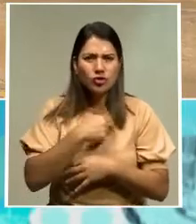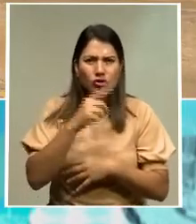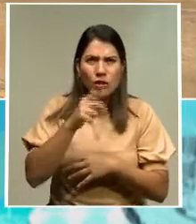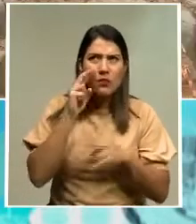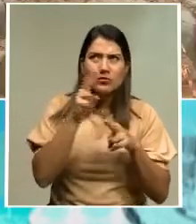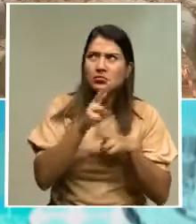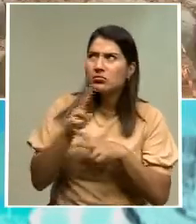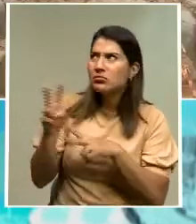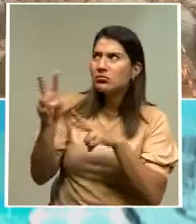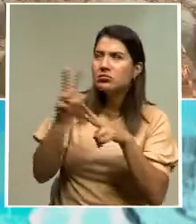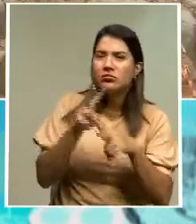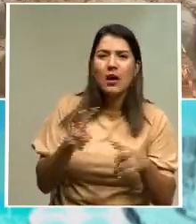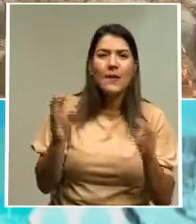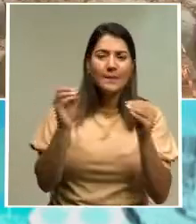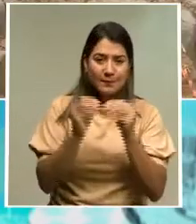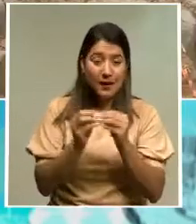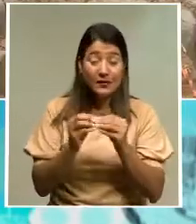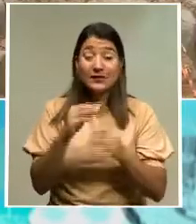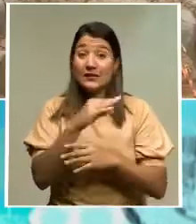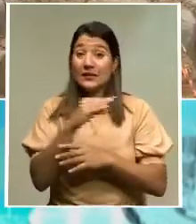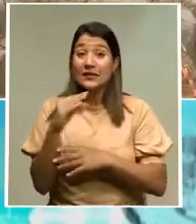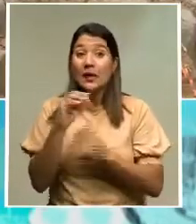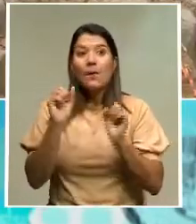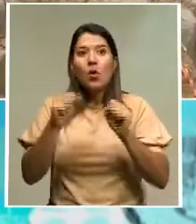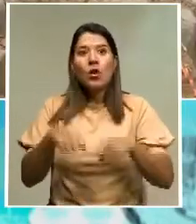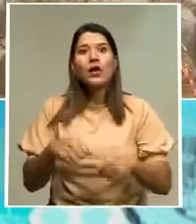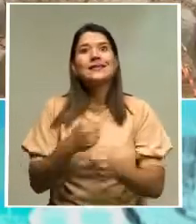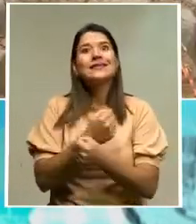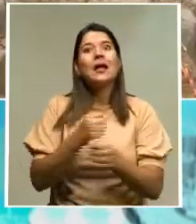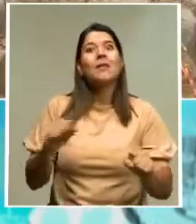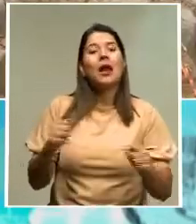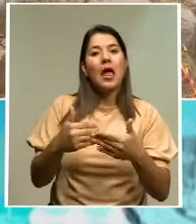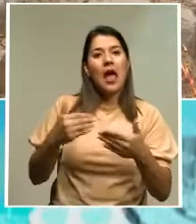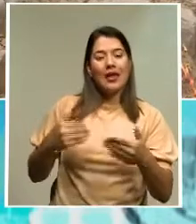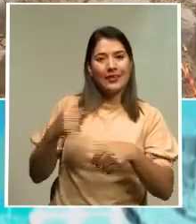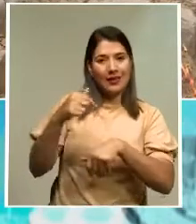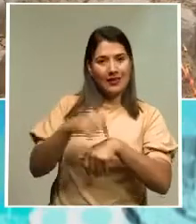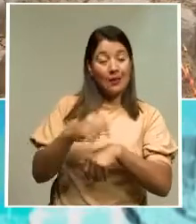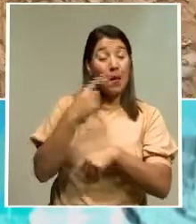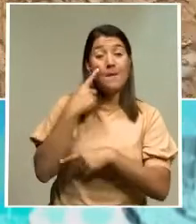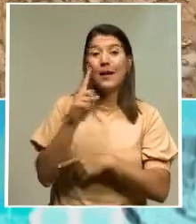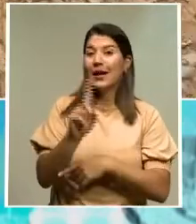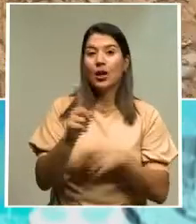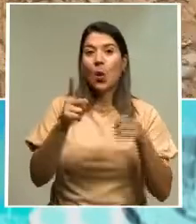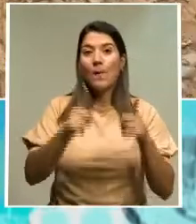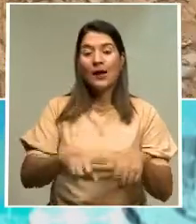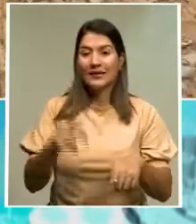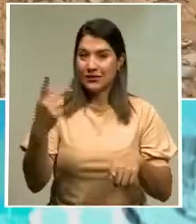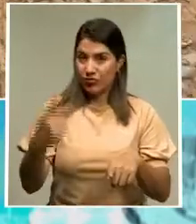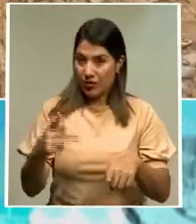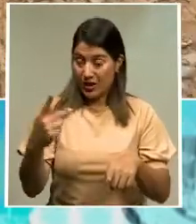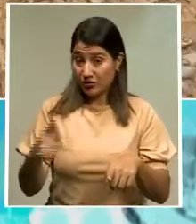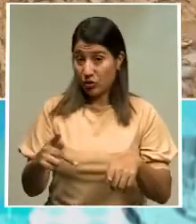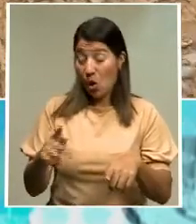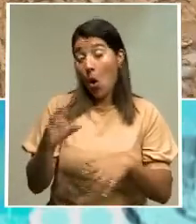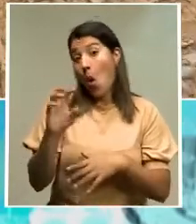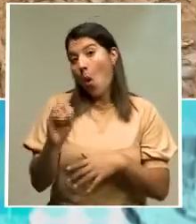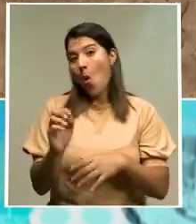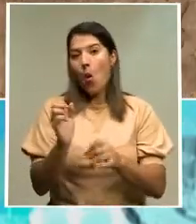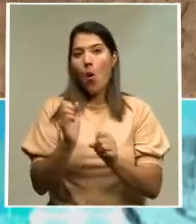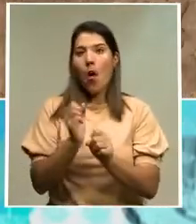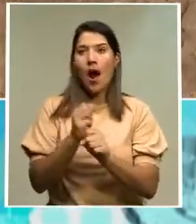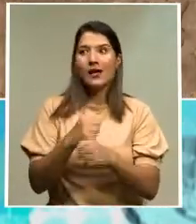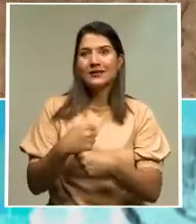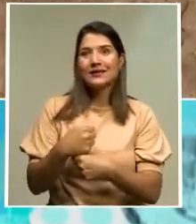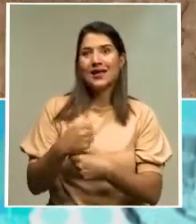y tener la posibilidad de salir a tiempo para no incurrir en un riesgo, ni tampoco hacer que los cuerpos